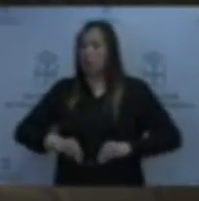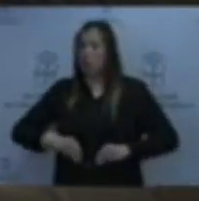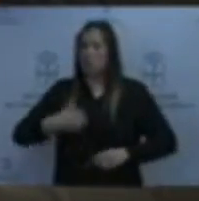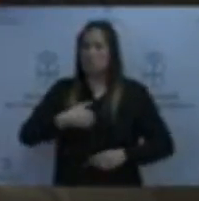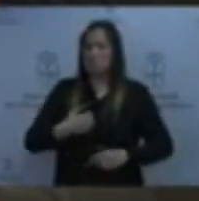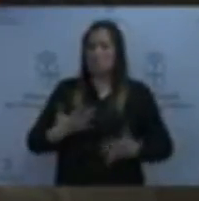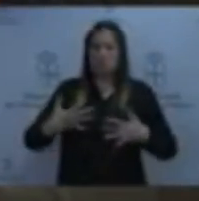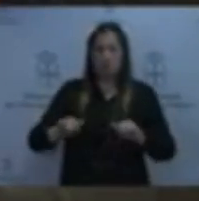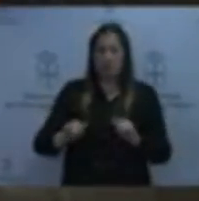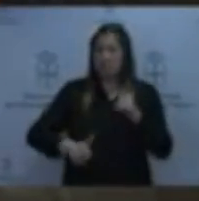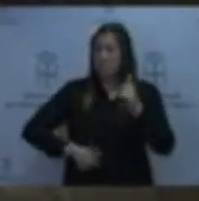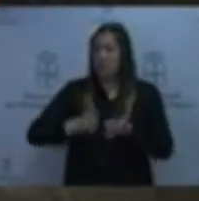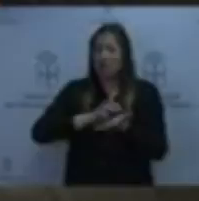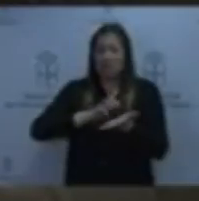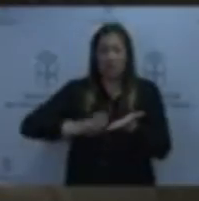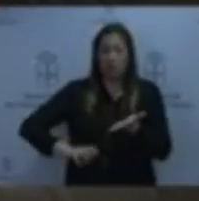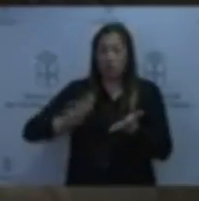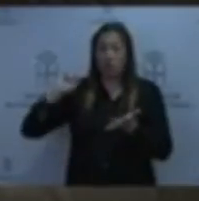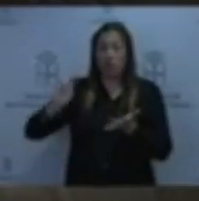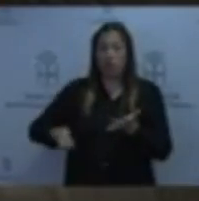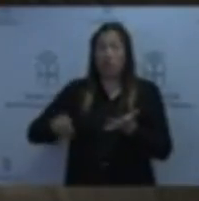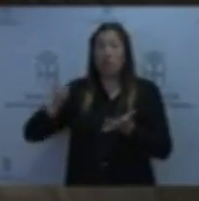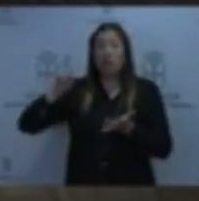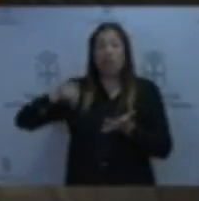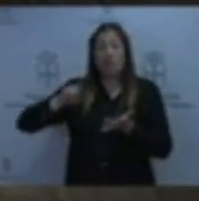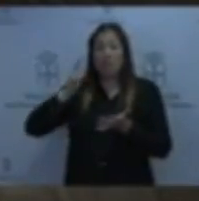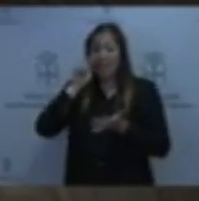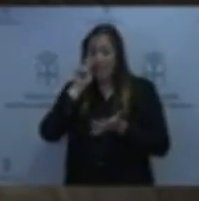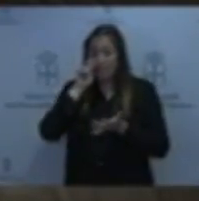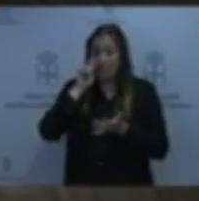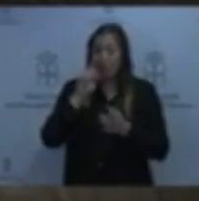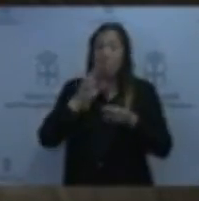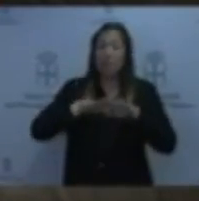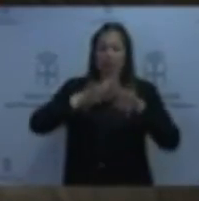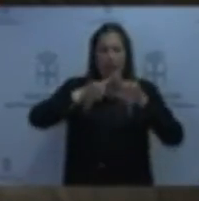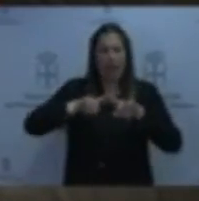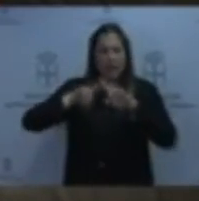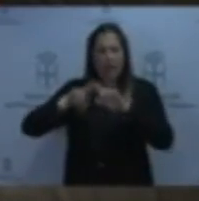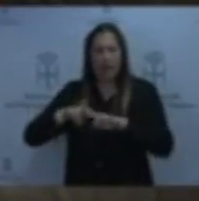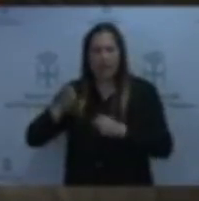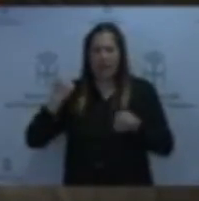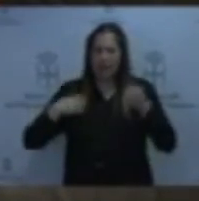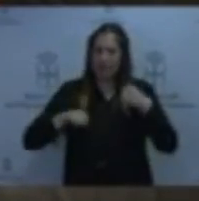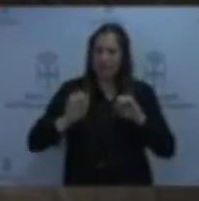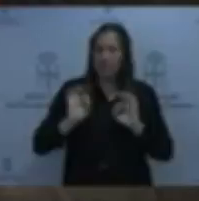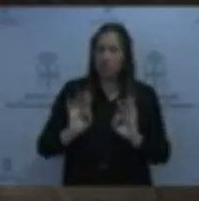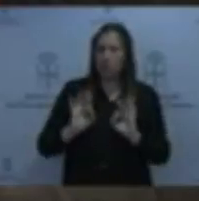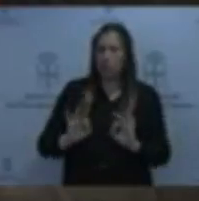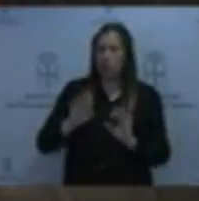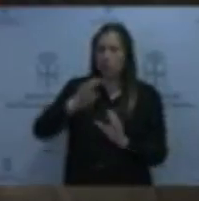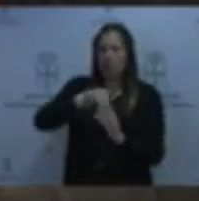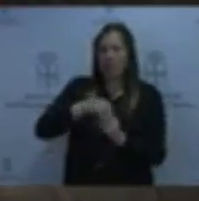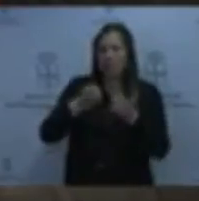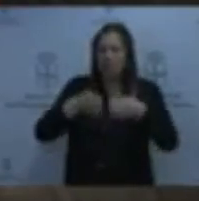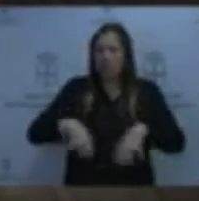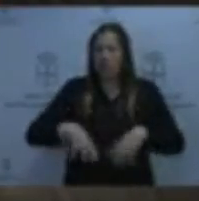informe jurídico y un informe también de la inspección que analice cuál ha sido la actitud en ese tribunal y si de ello